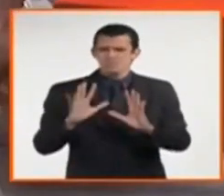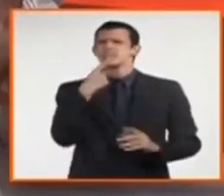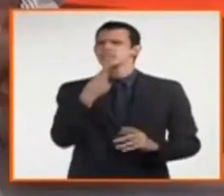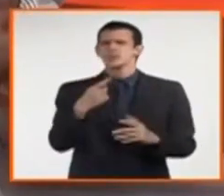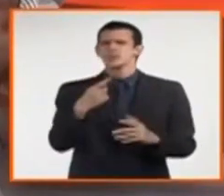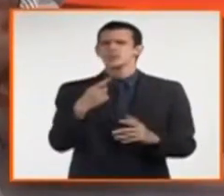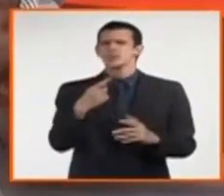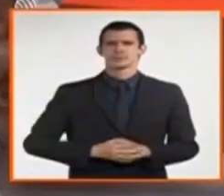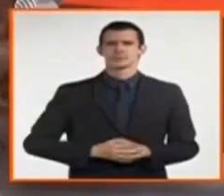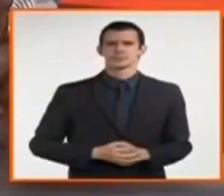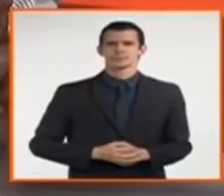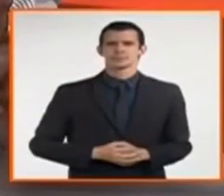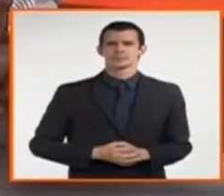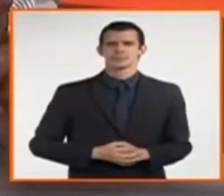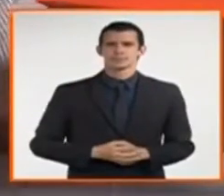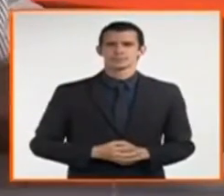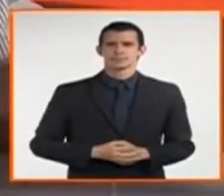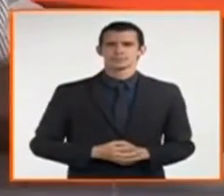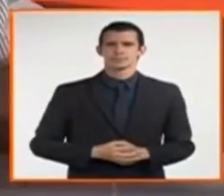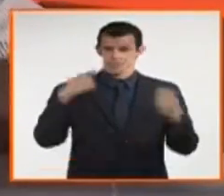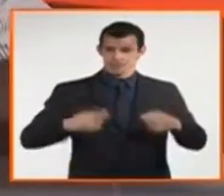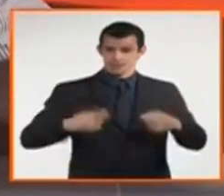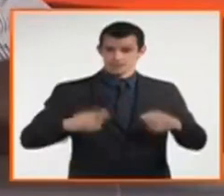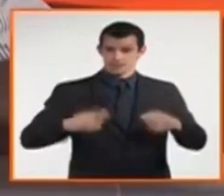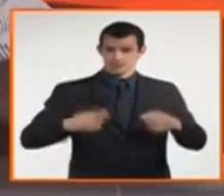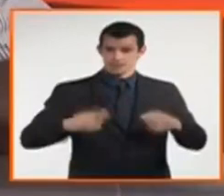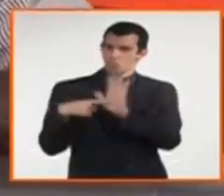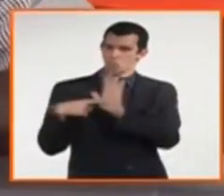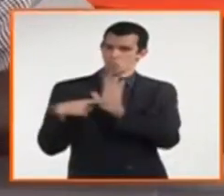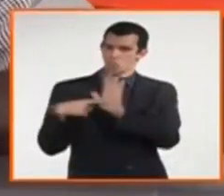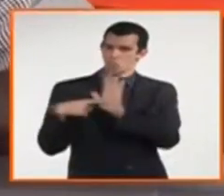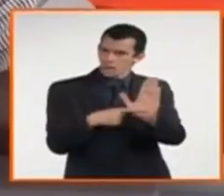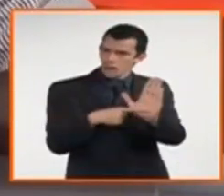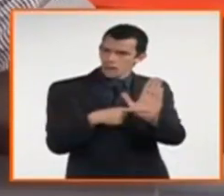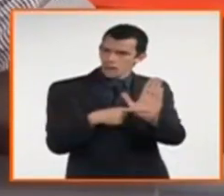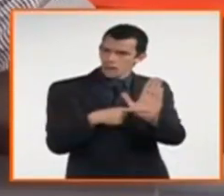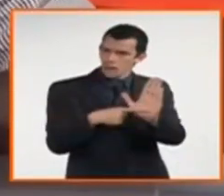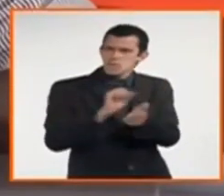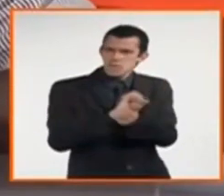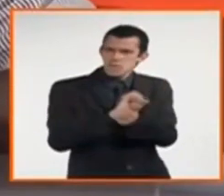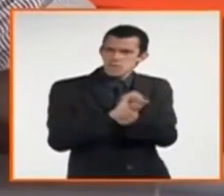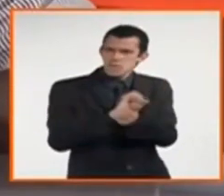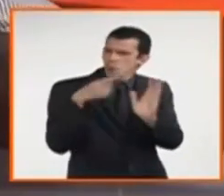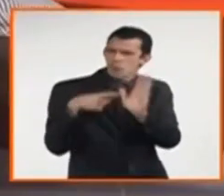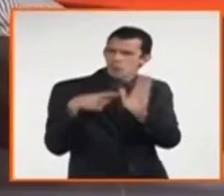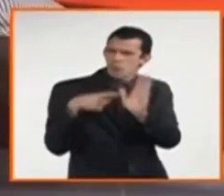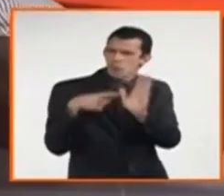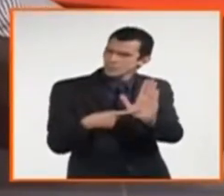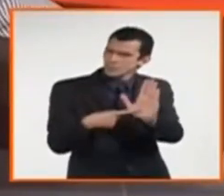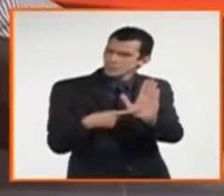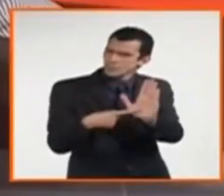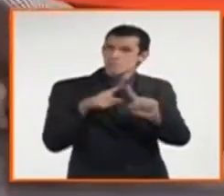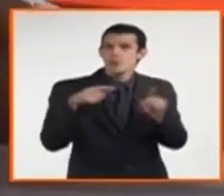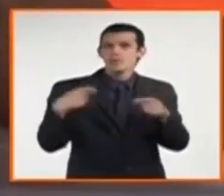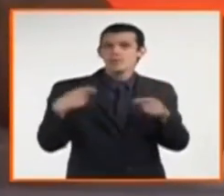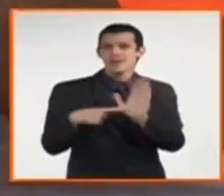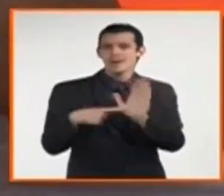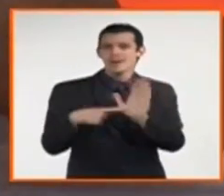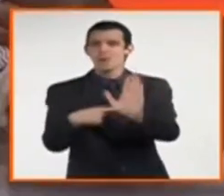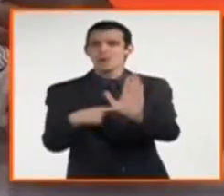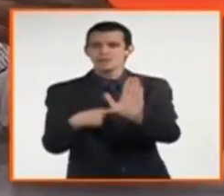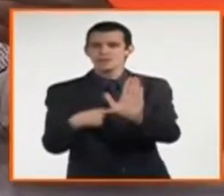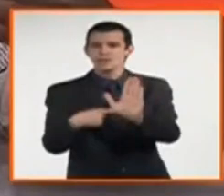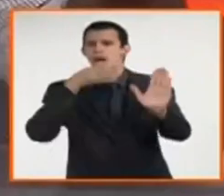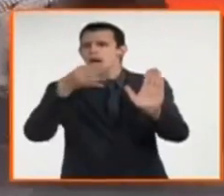que explicarlo todo es decir explicar no significa imponer explicar es un